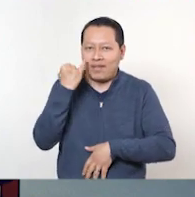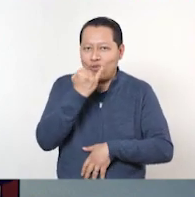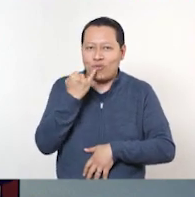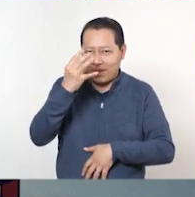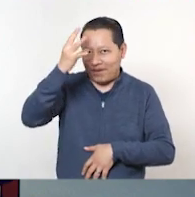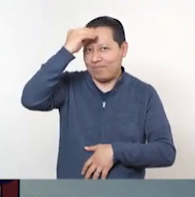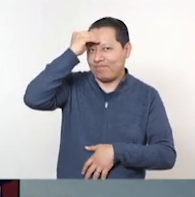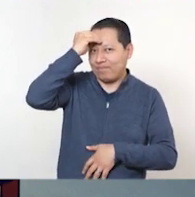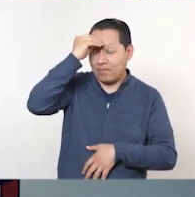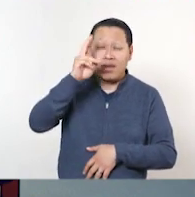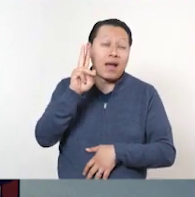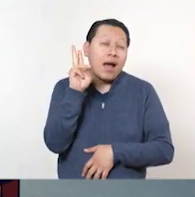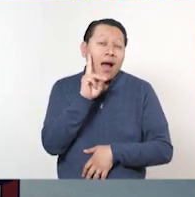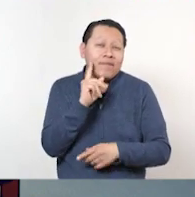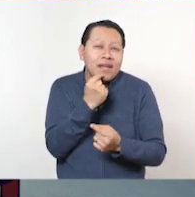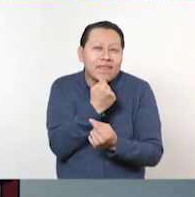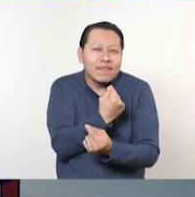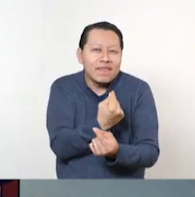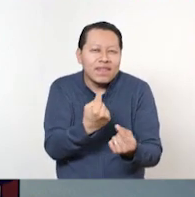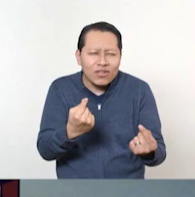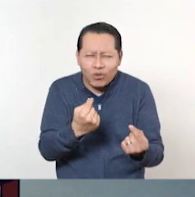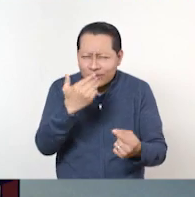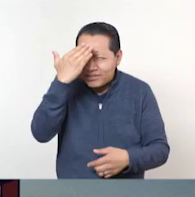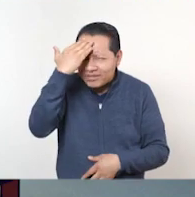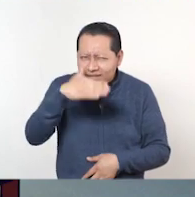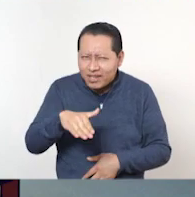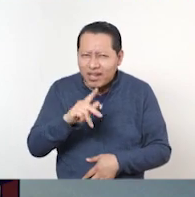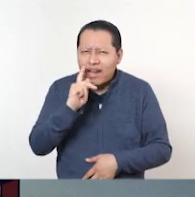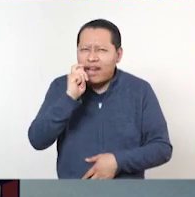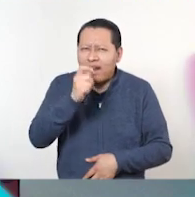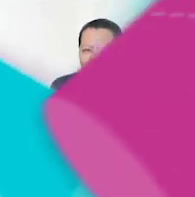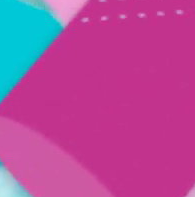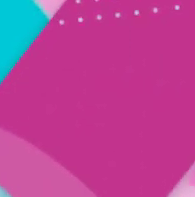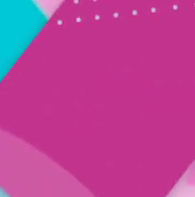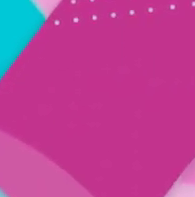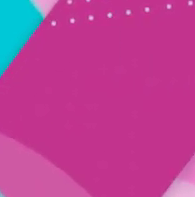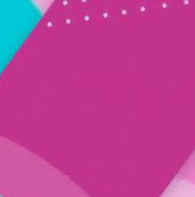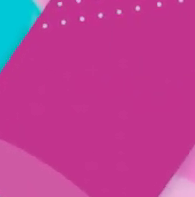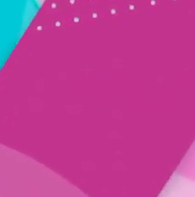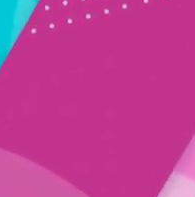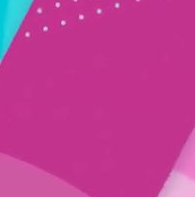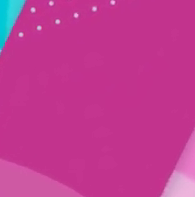aprendemos. Vamos a ver qué saben las niñas y los niños de su lengua materna.